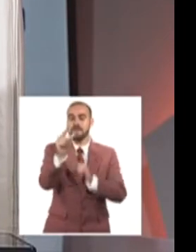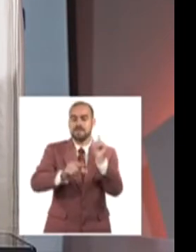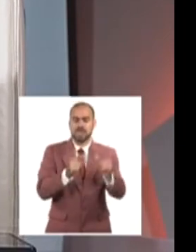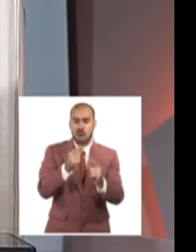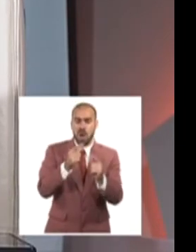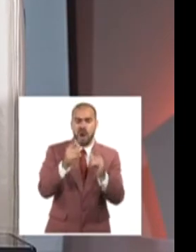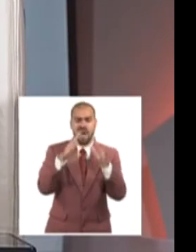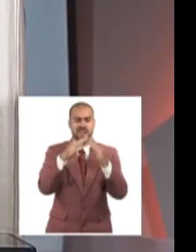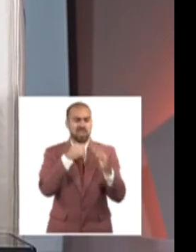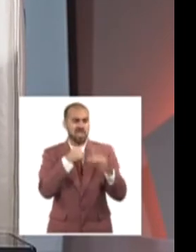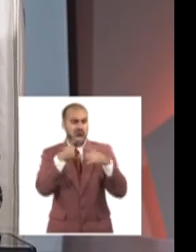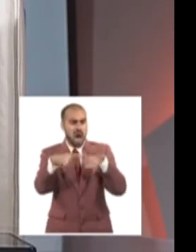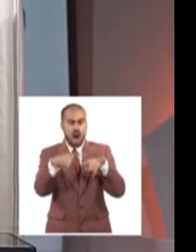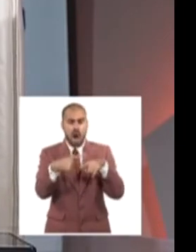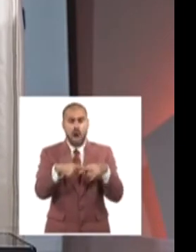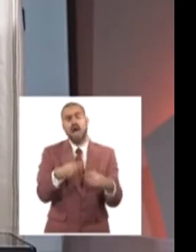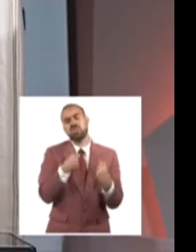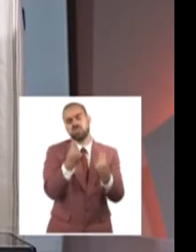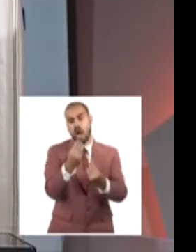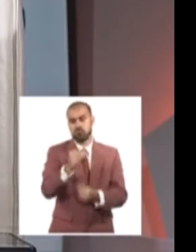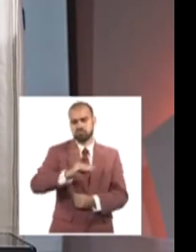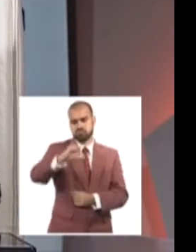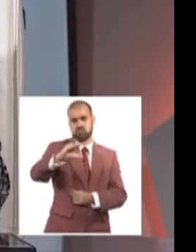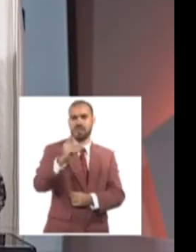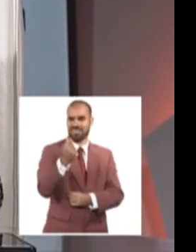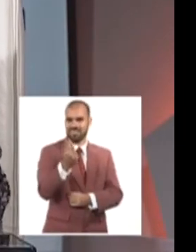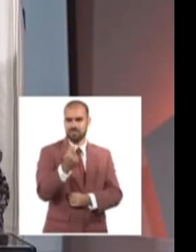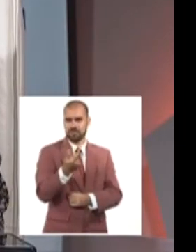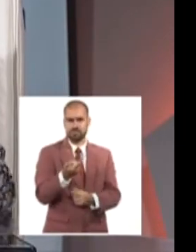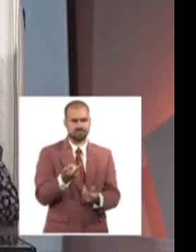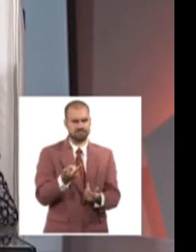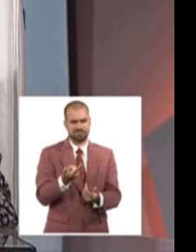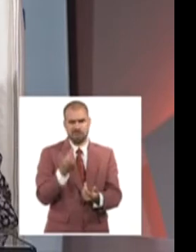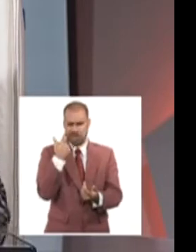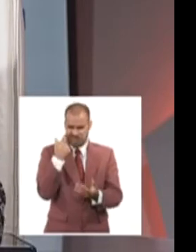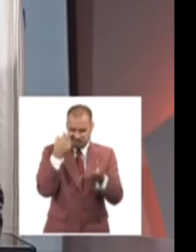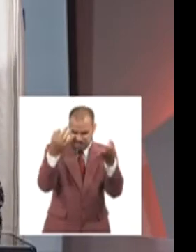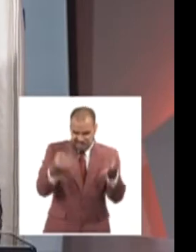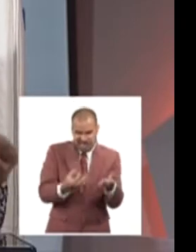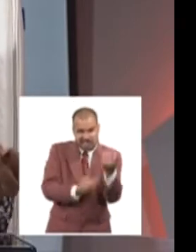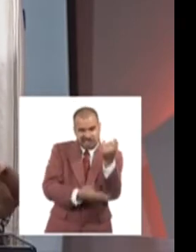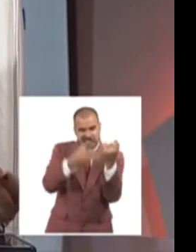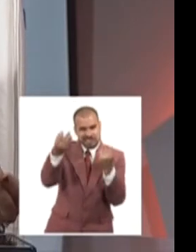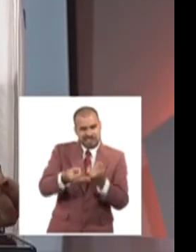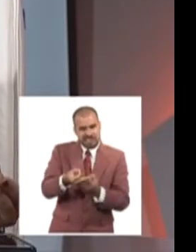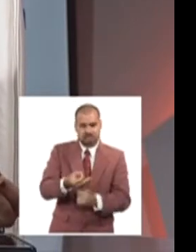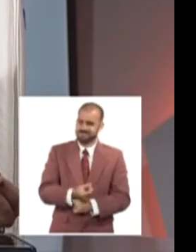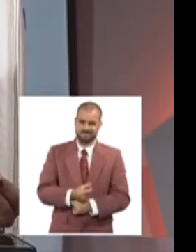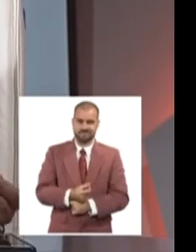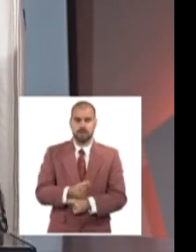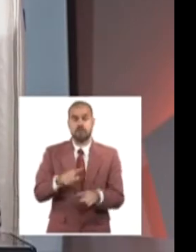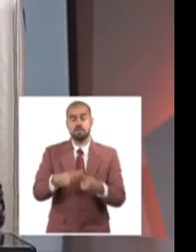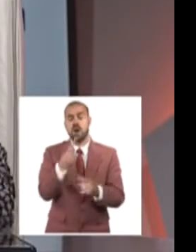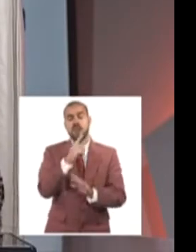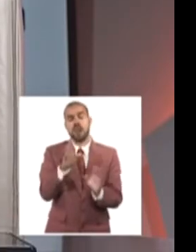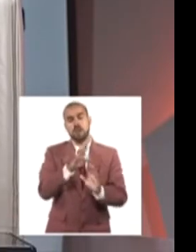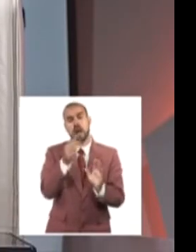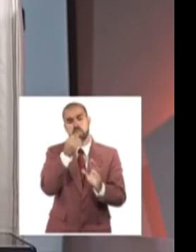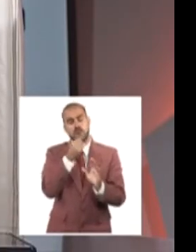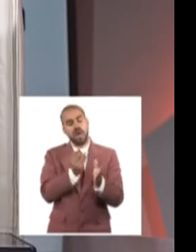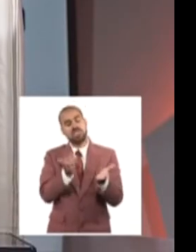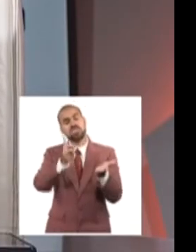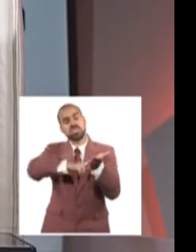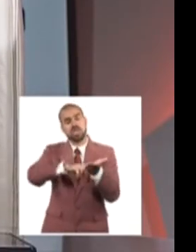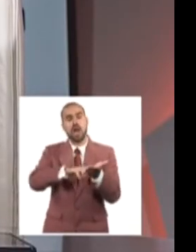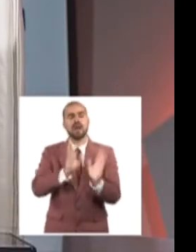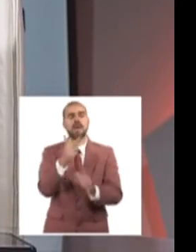práctica no lo es porque solamente las las familias pueden estar vinculadas a ese programa durante dos años osea no es como el